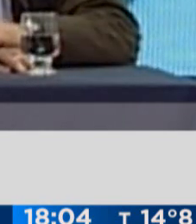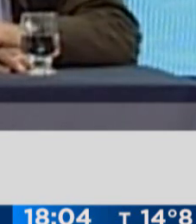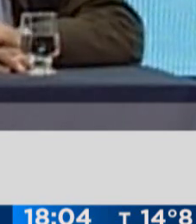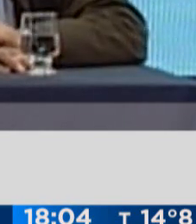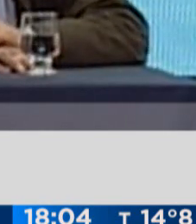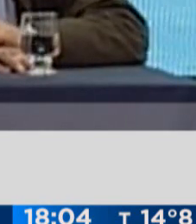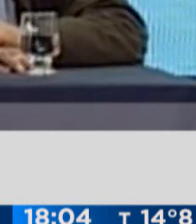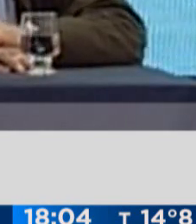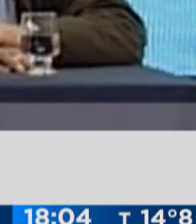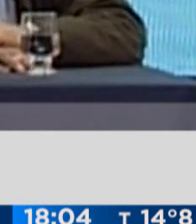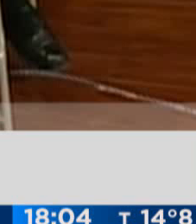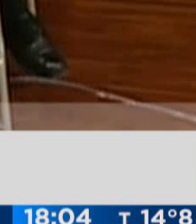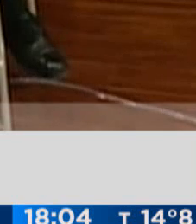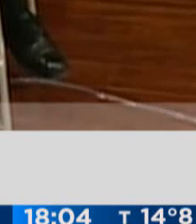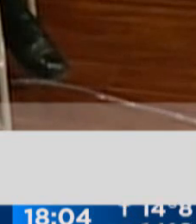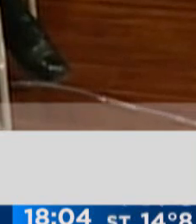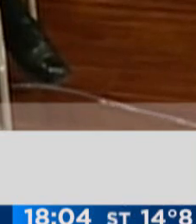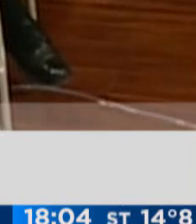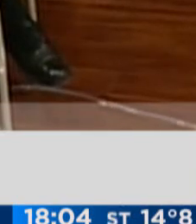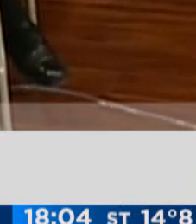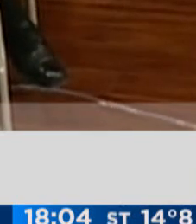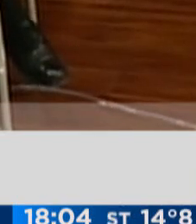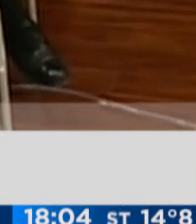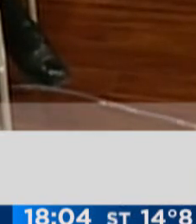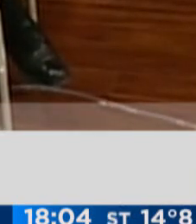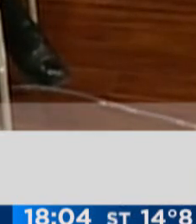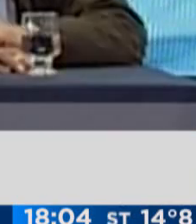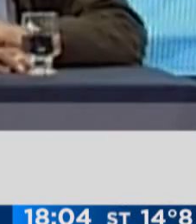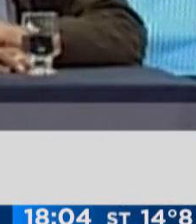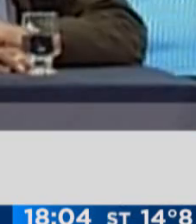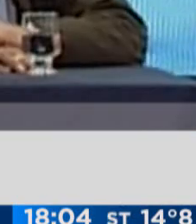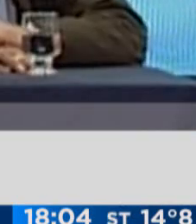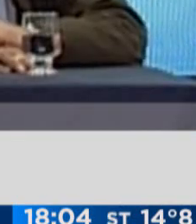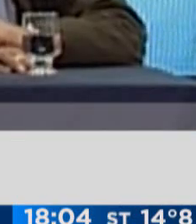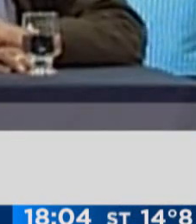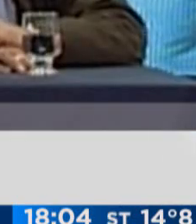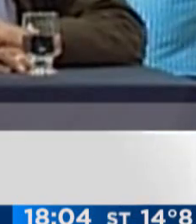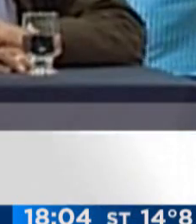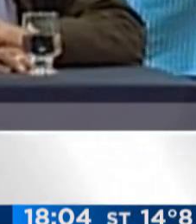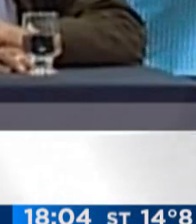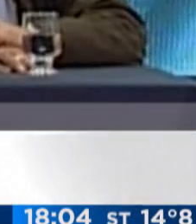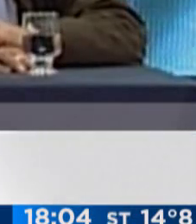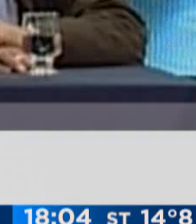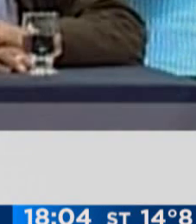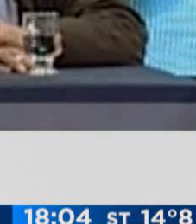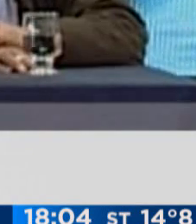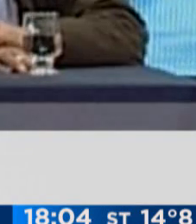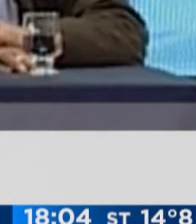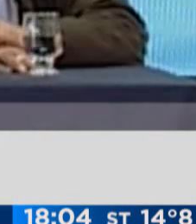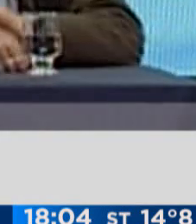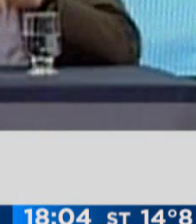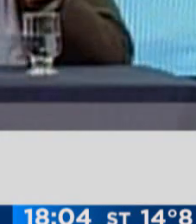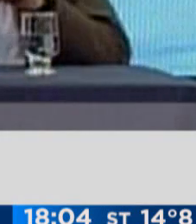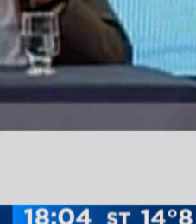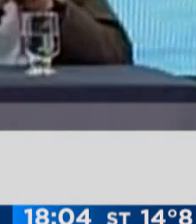Y acompañan a ellos también el candidato a diputado por el Frente para la Victoria, Máximo Kirchner.